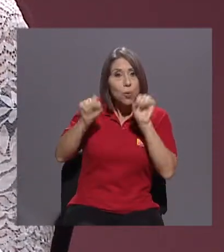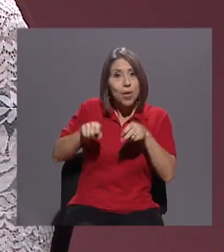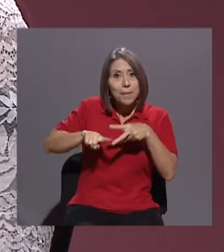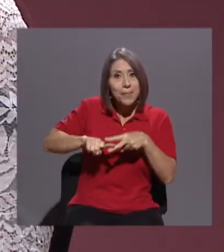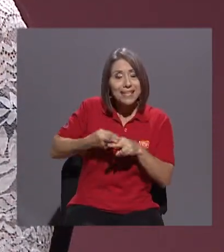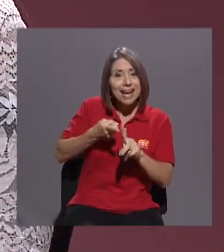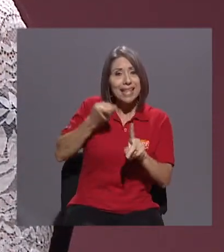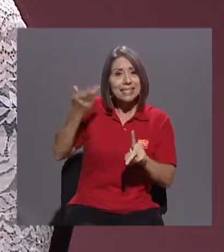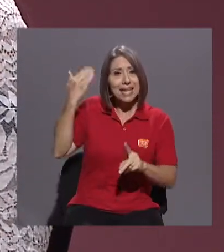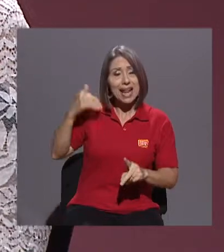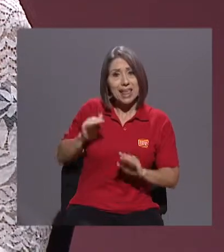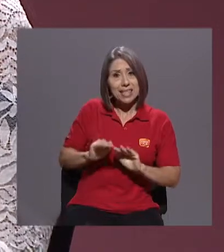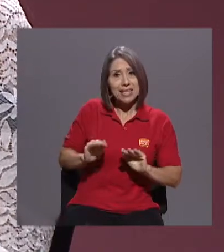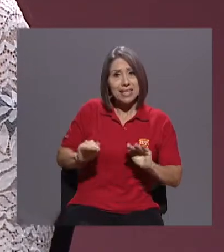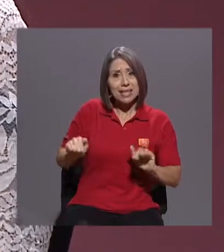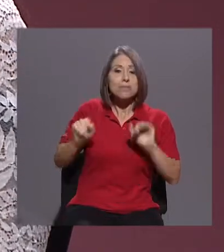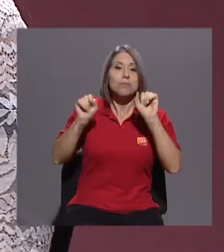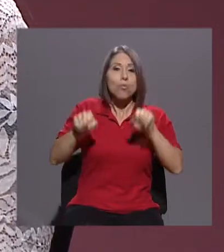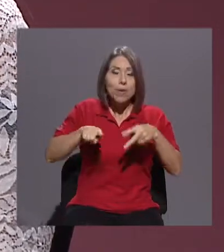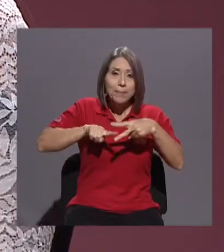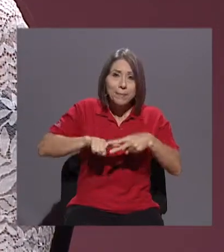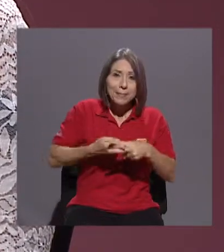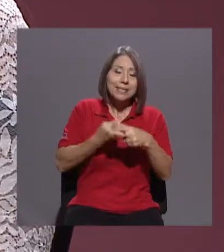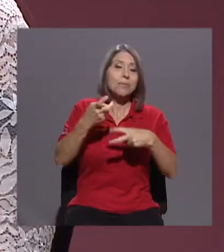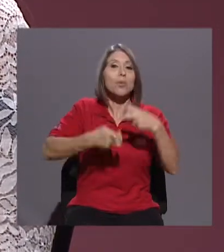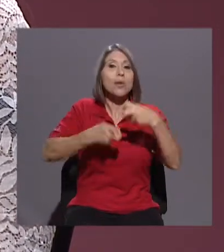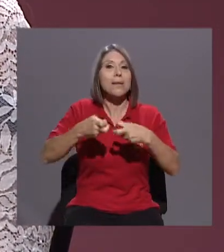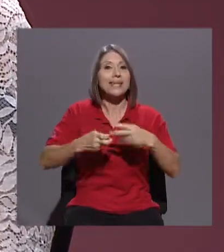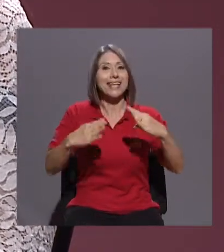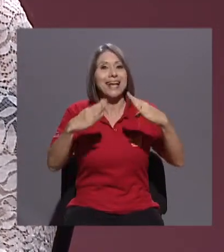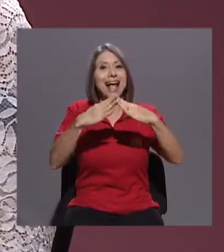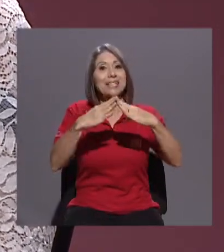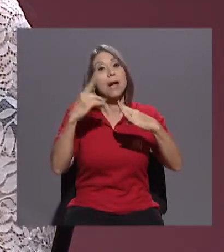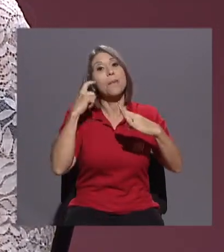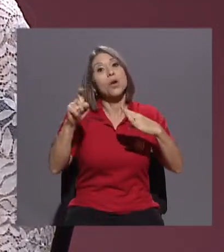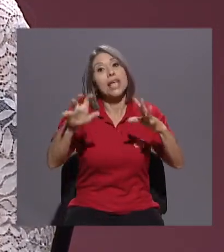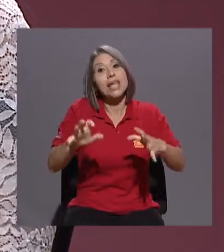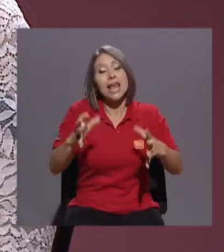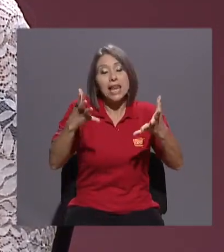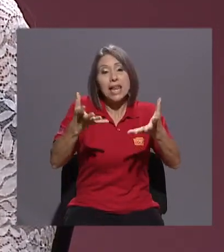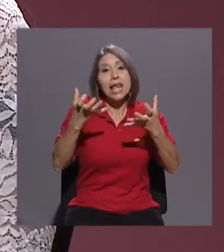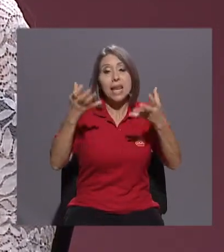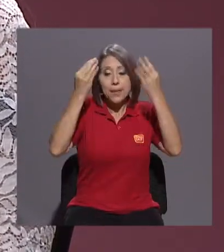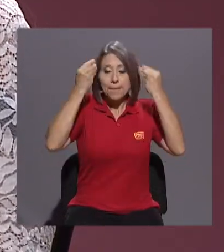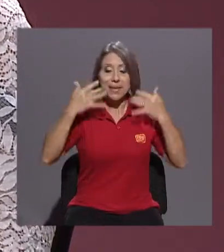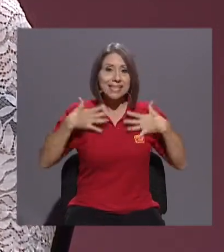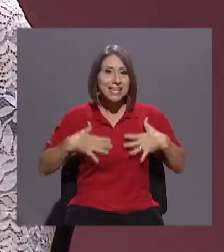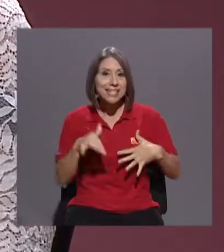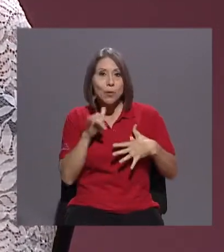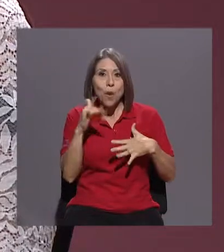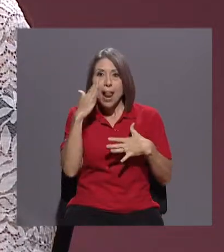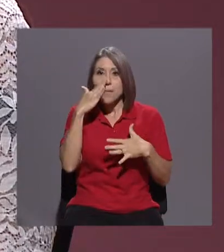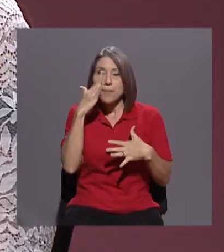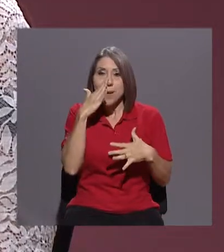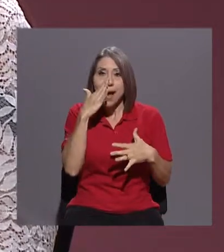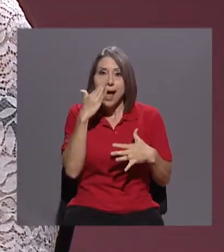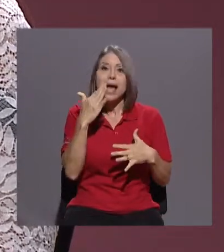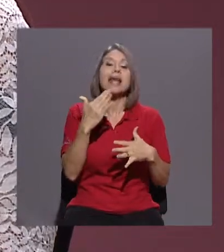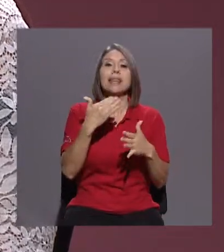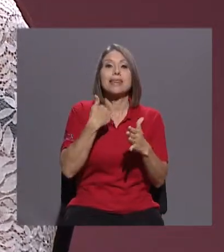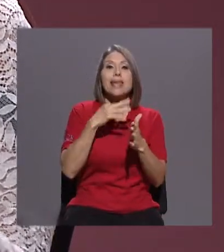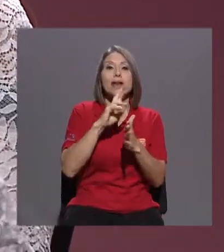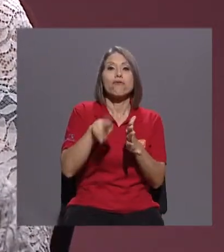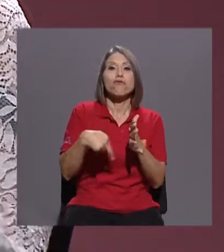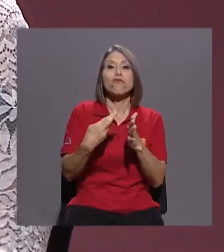Esto desde la niñez Y puede empezar A tener problemas En casa Porque va a querer Vestirse como la mamá Porque va a querer Tener ciertos